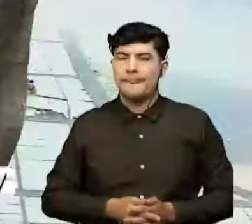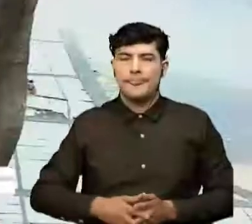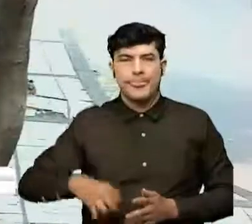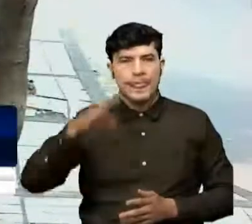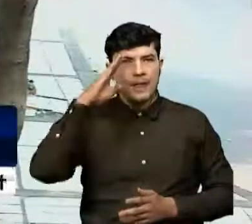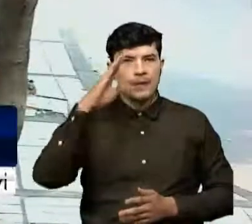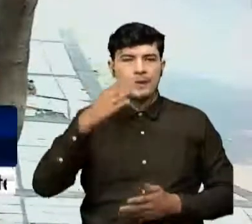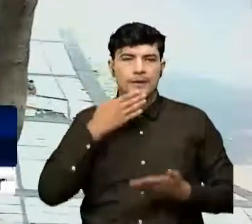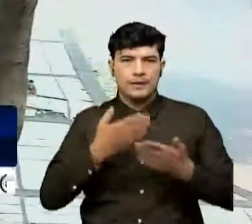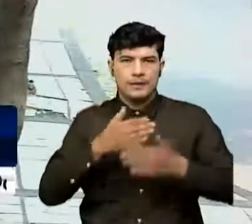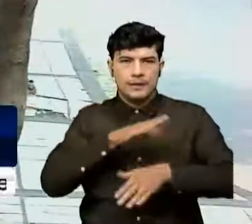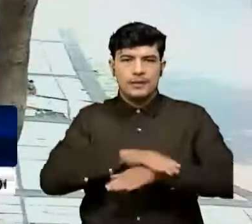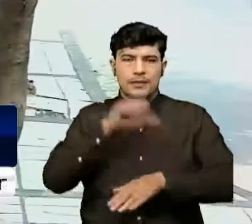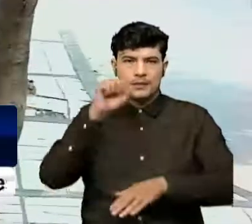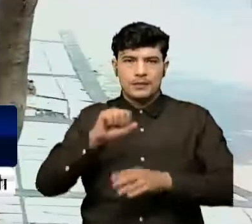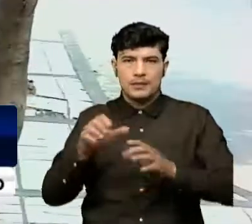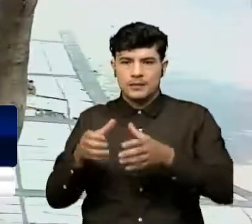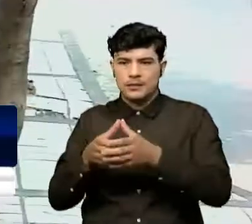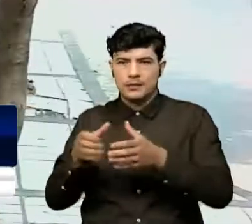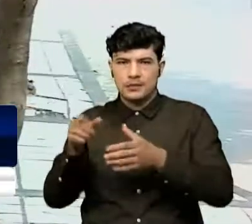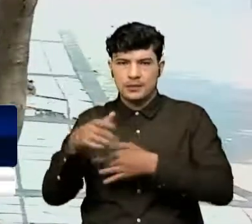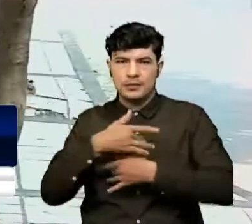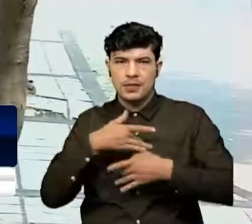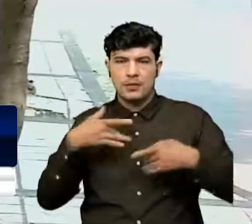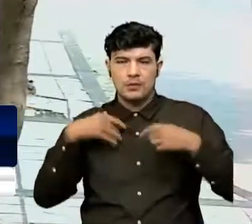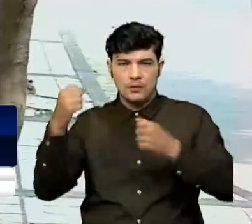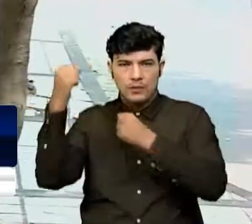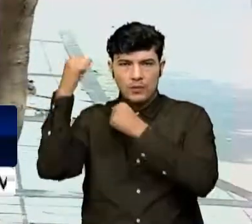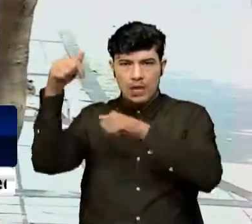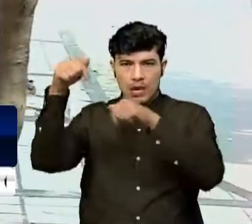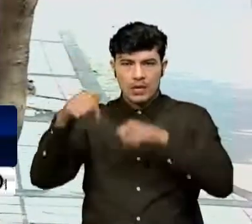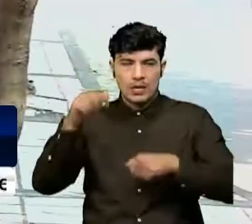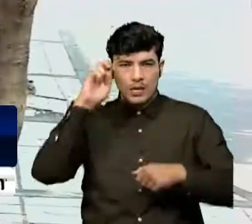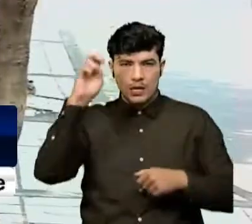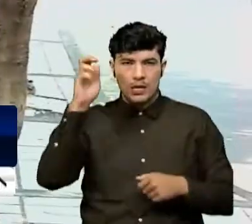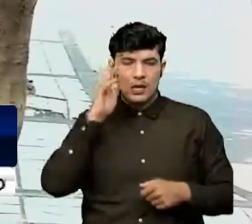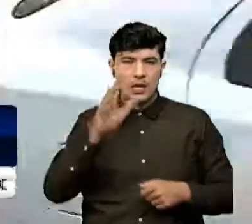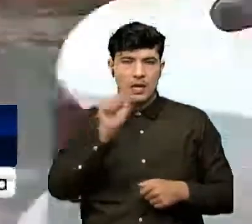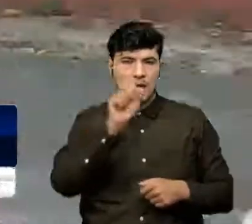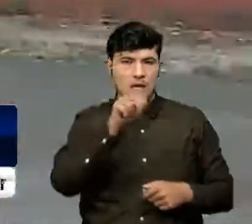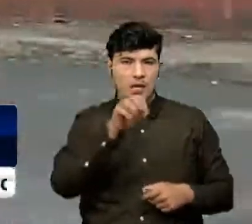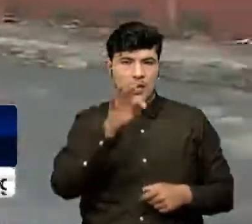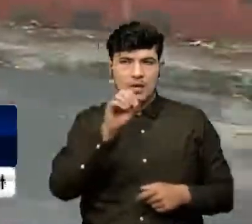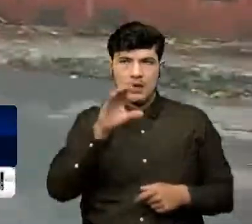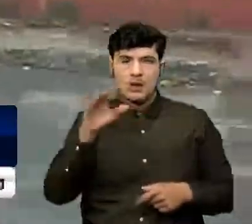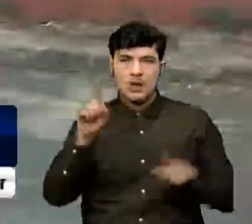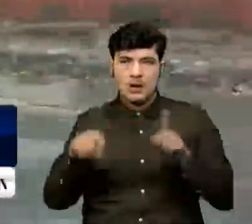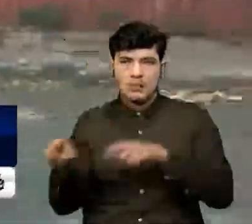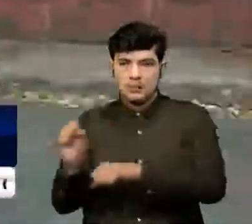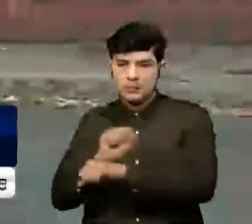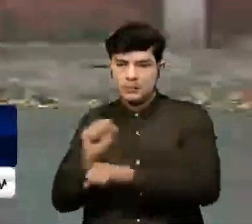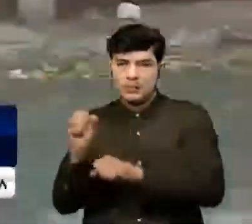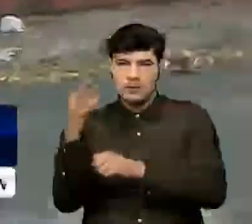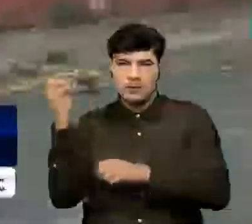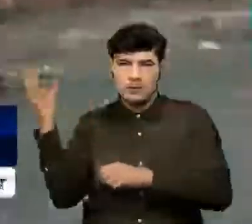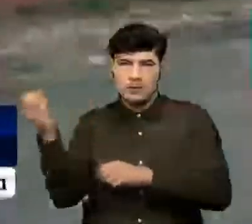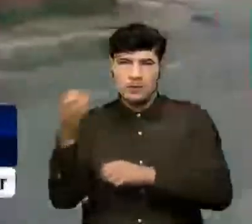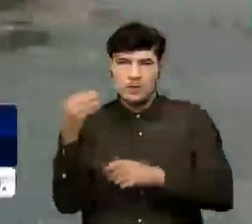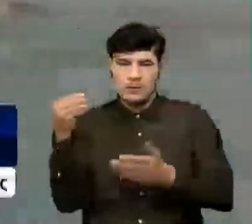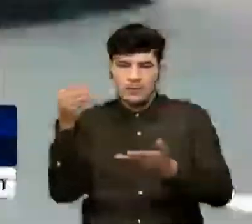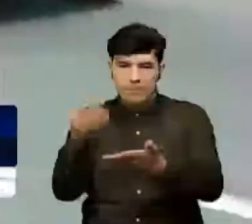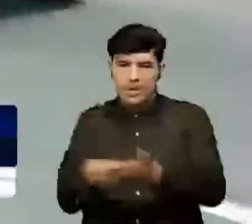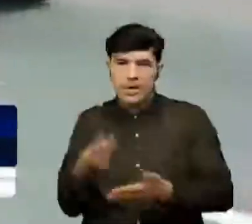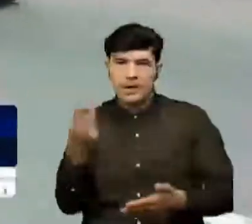Hola, muy buenas tardes. Pues el Sindicato de la Salud del Norte de Santander, ANTOC, manifestó que algunos conductores de ambulancia estarían pagando hasta 20